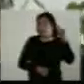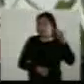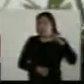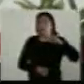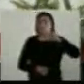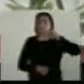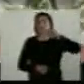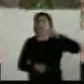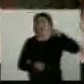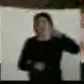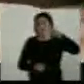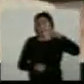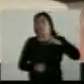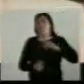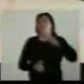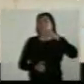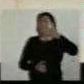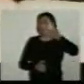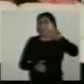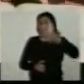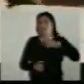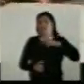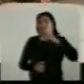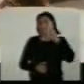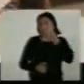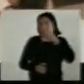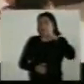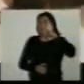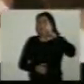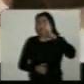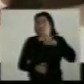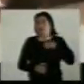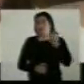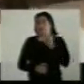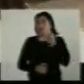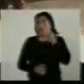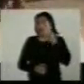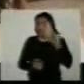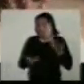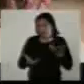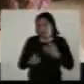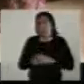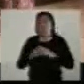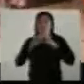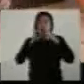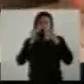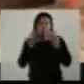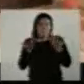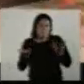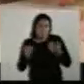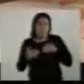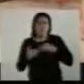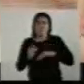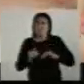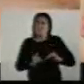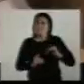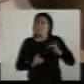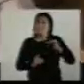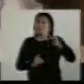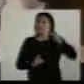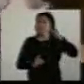el segundo de 3 hermanos, 2 mujeres, soy el único varón de la familia. Pero conforme fui